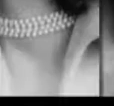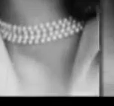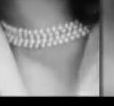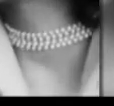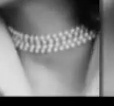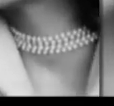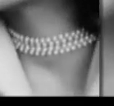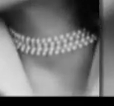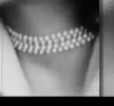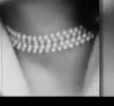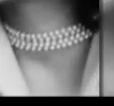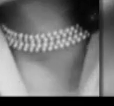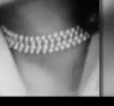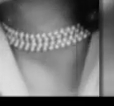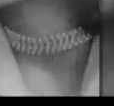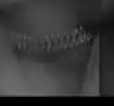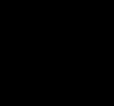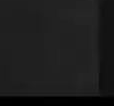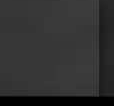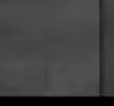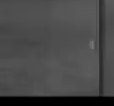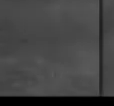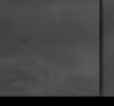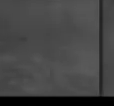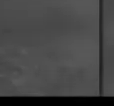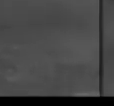la copa y nació